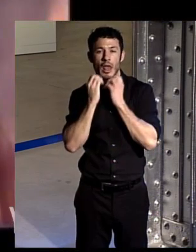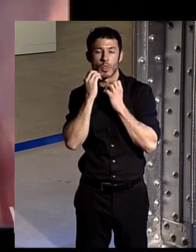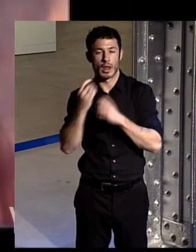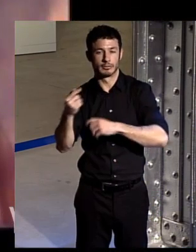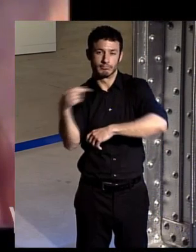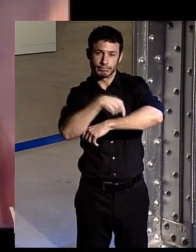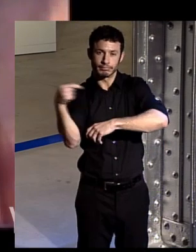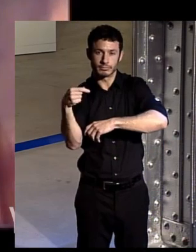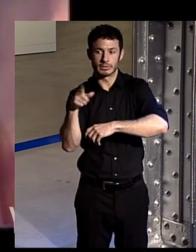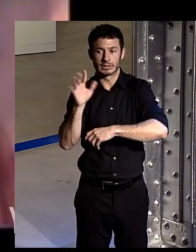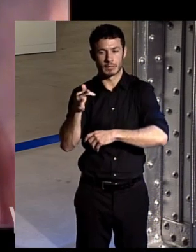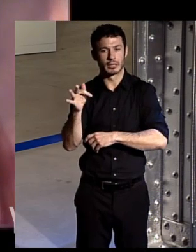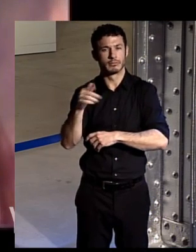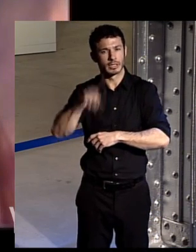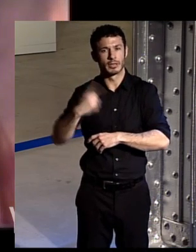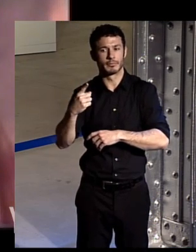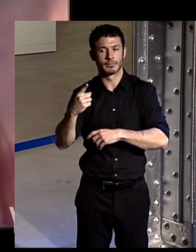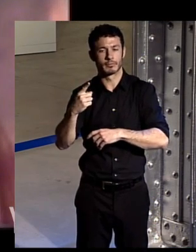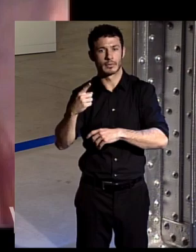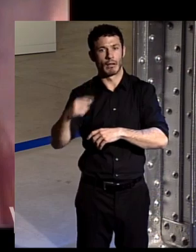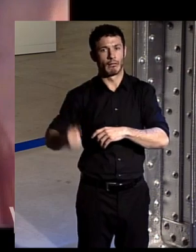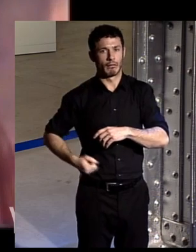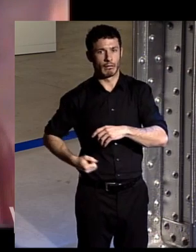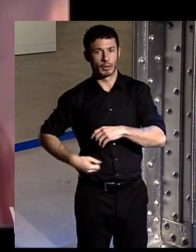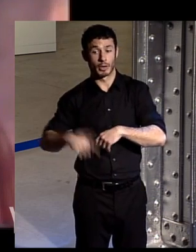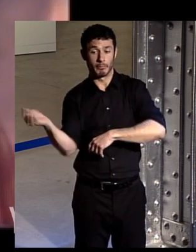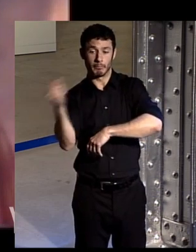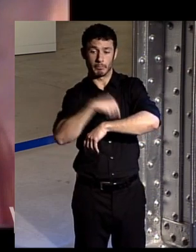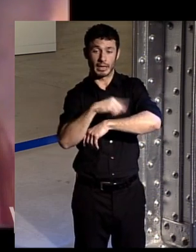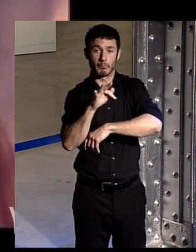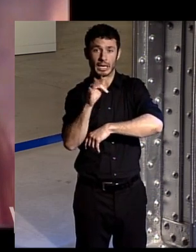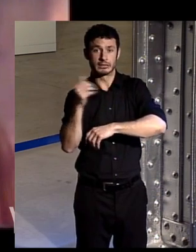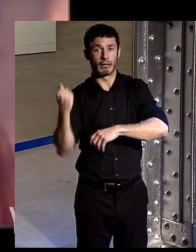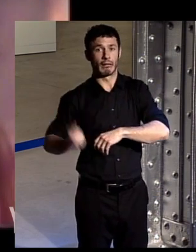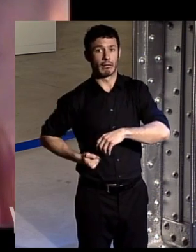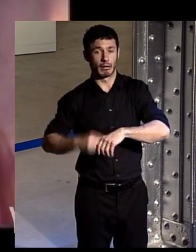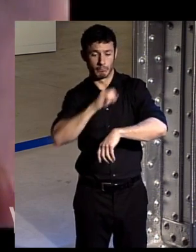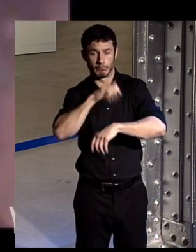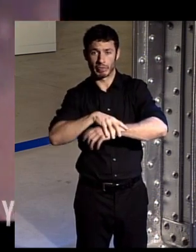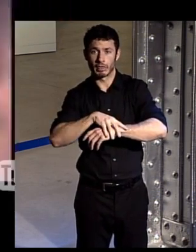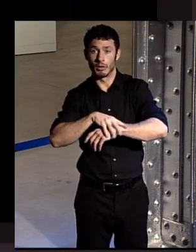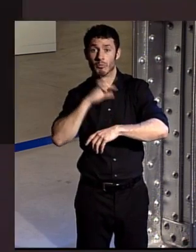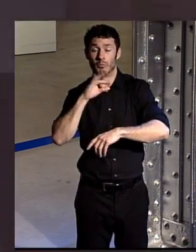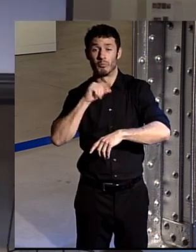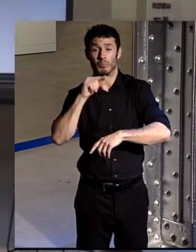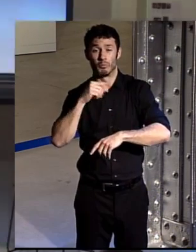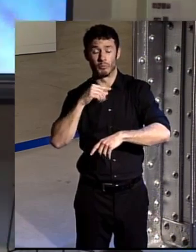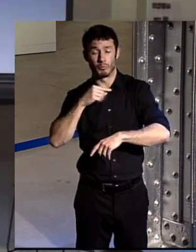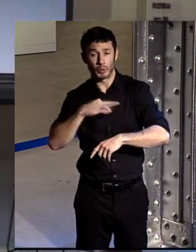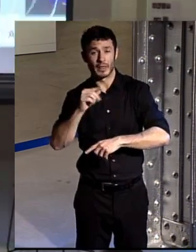heces, porque los mosquitos tienen a veces la mala costumbre de defecar al mismo tiempo que pican, nos pueden transmitir algunas